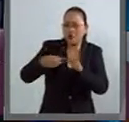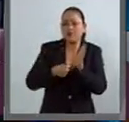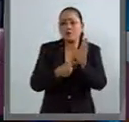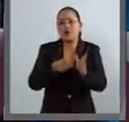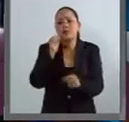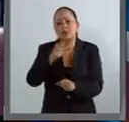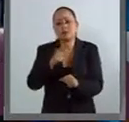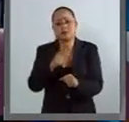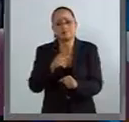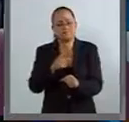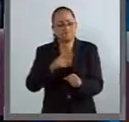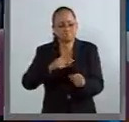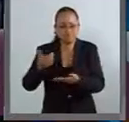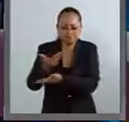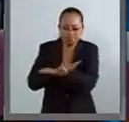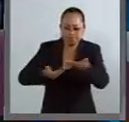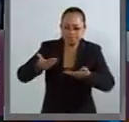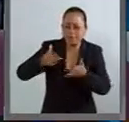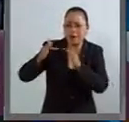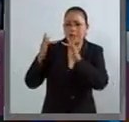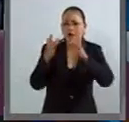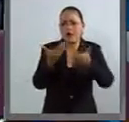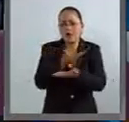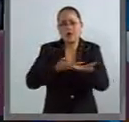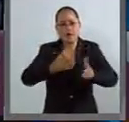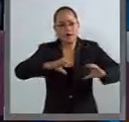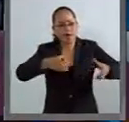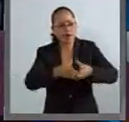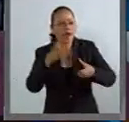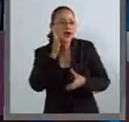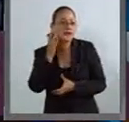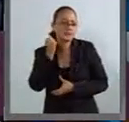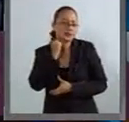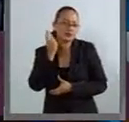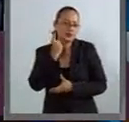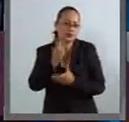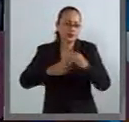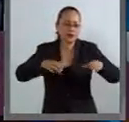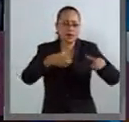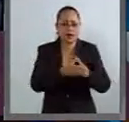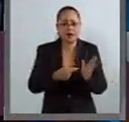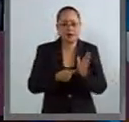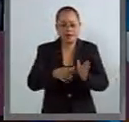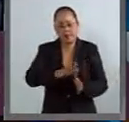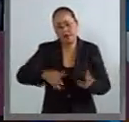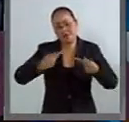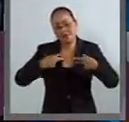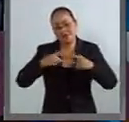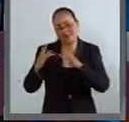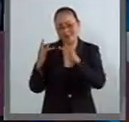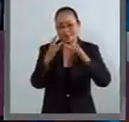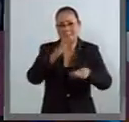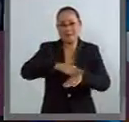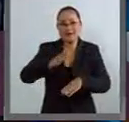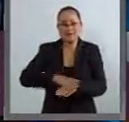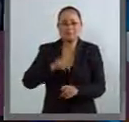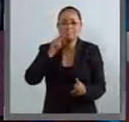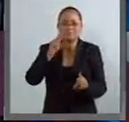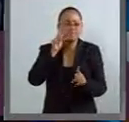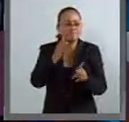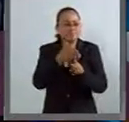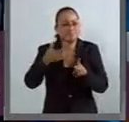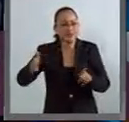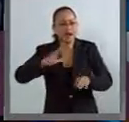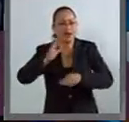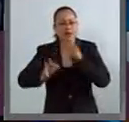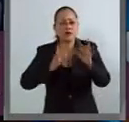la interacción entre el Poder Legislativo y, por supuesto, la ciudadanía. De esta manera, como usted pudo observar,